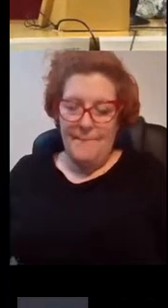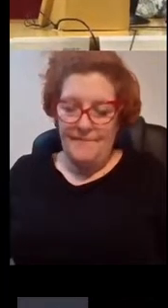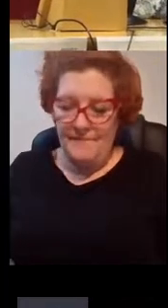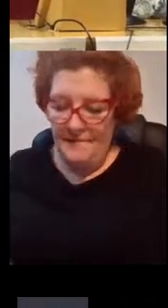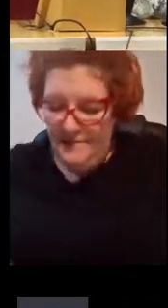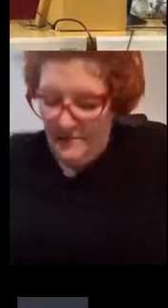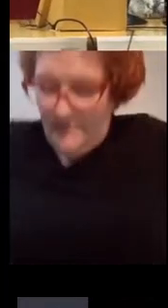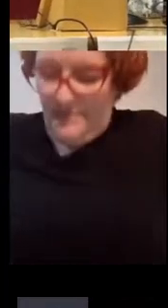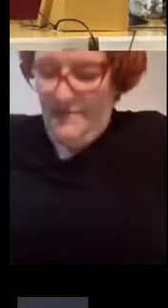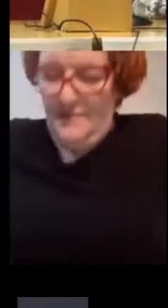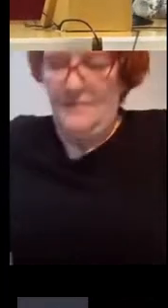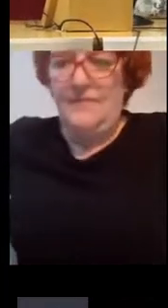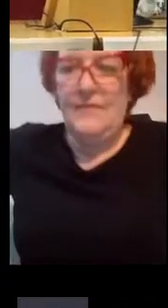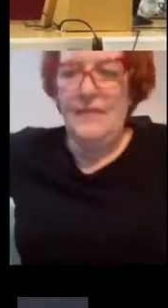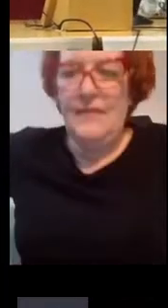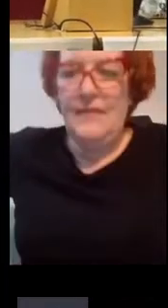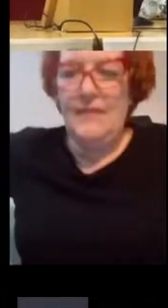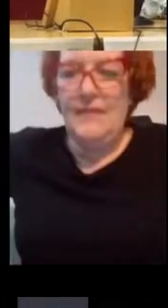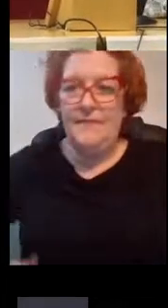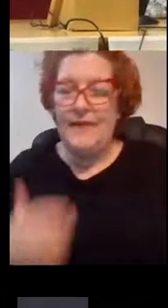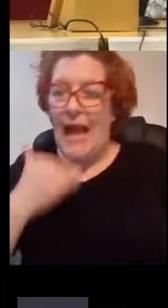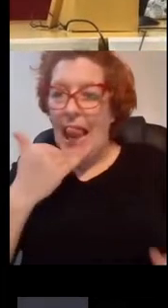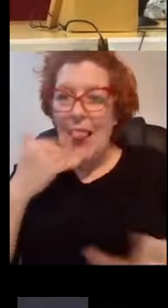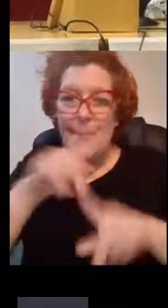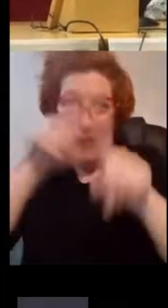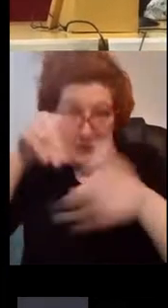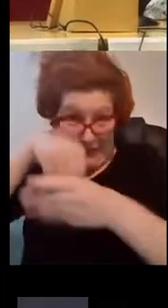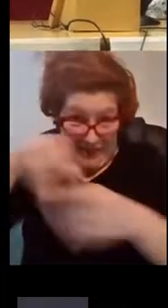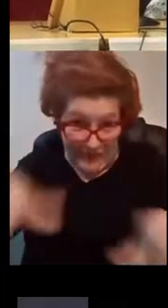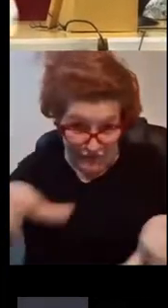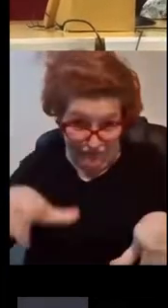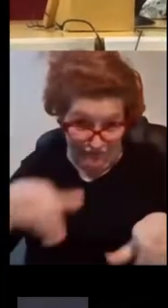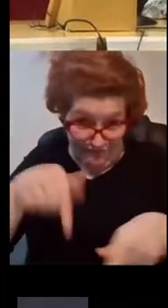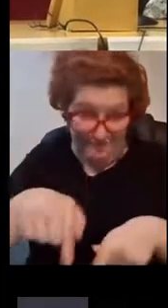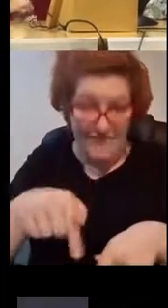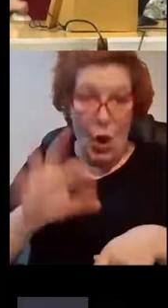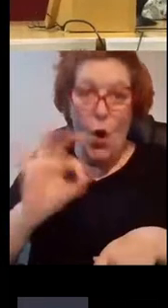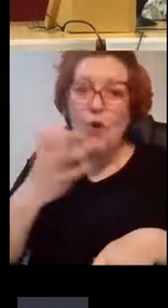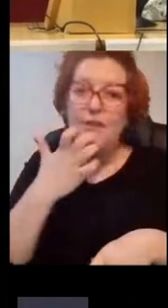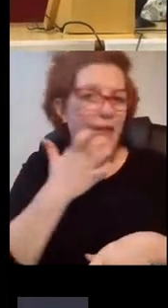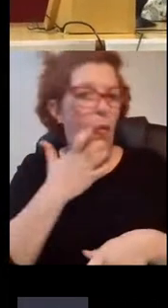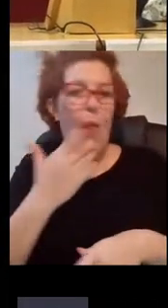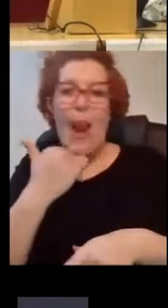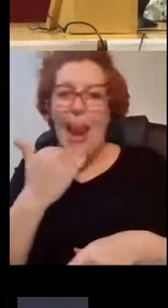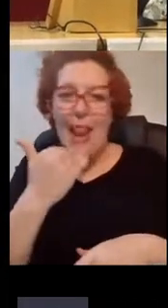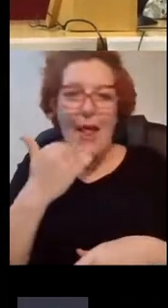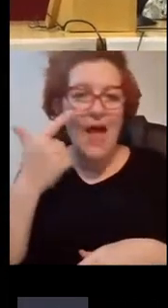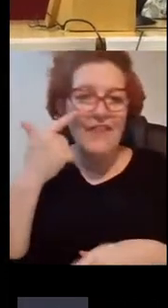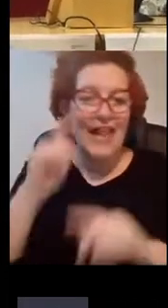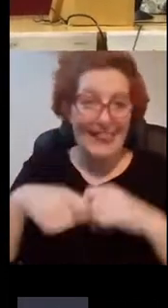Y luego habrá algún. O sea, si hay alguna pregunta en la sala. O a ver si puede abrir Teams.